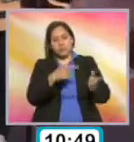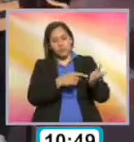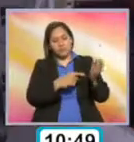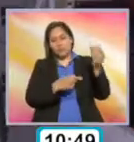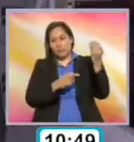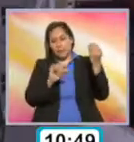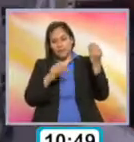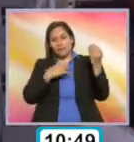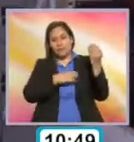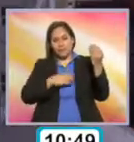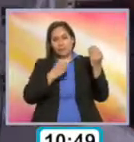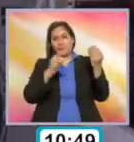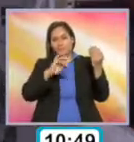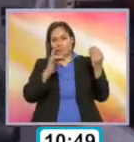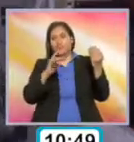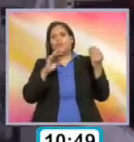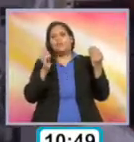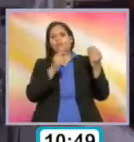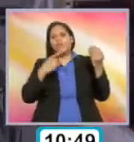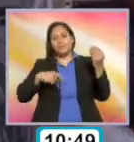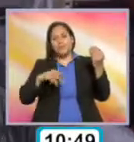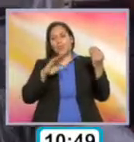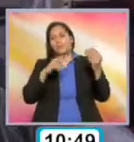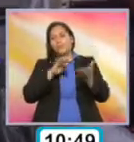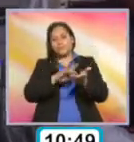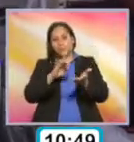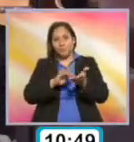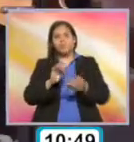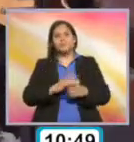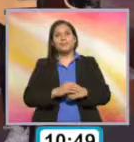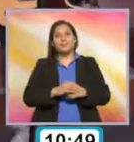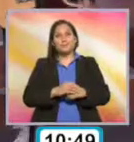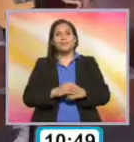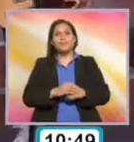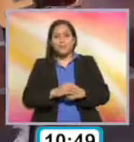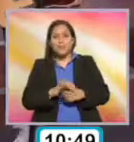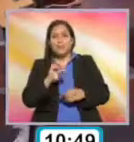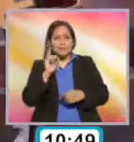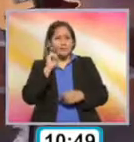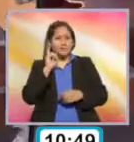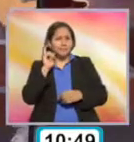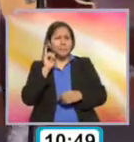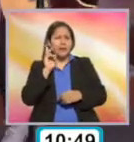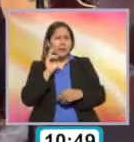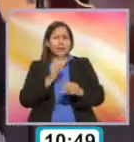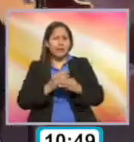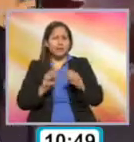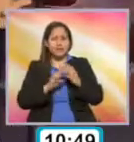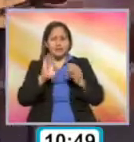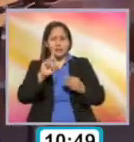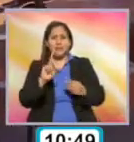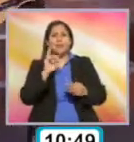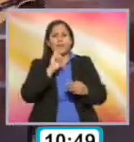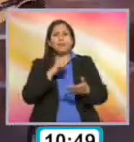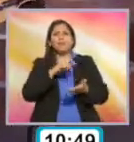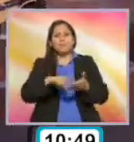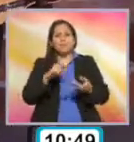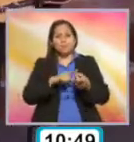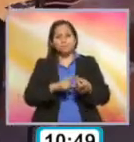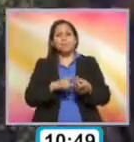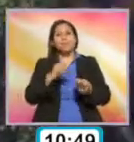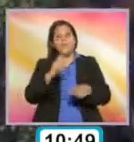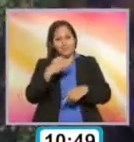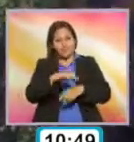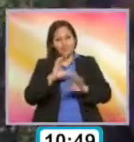y estamos muy contentos y muy agradecidos con la gente por todo el apoyo. Escuchen el agradecidos disco. de que estén acá. Sí, hay que escuchar el material discográfico. Ahorita nos comentan dónde lo vamos a encontrar. Por lo pronto,